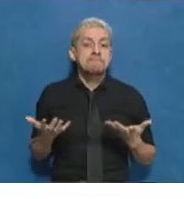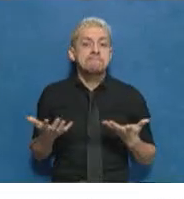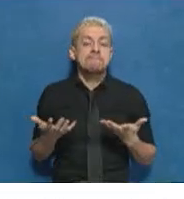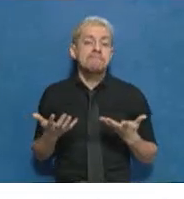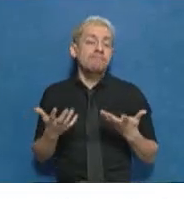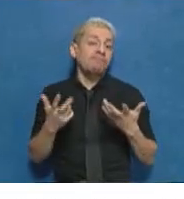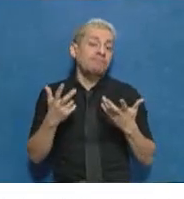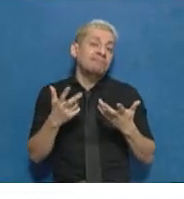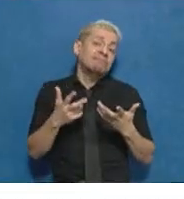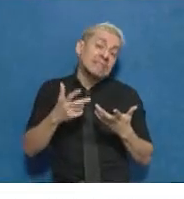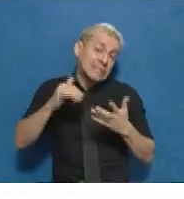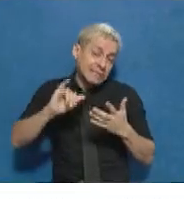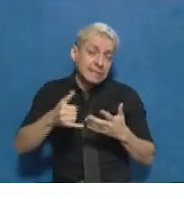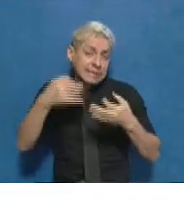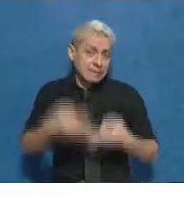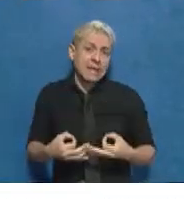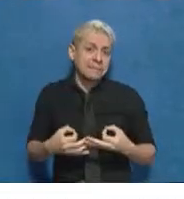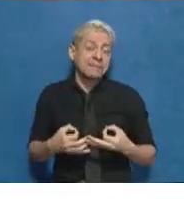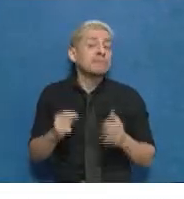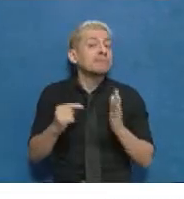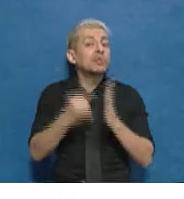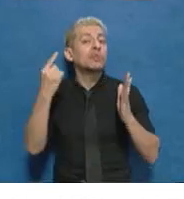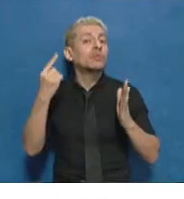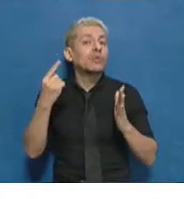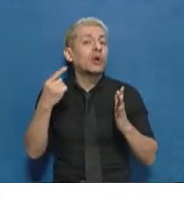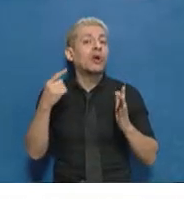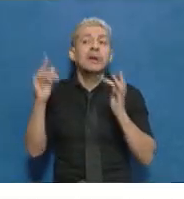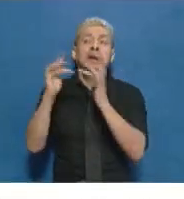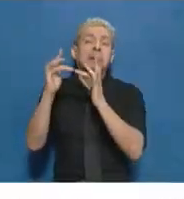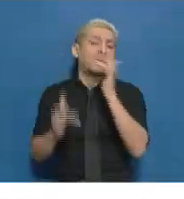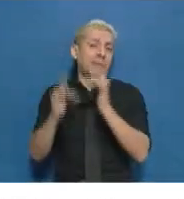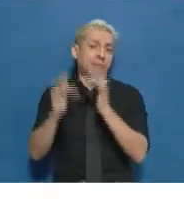diría que estamos ahí, que estamos bien, solo que el tema es la señal y todo.